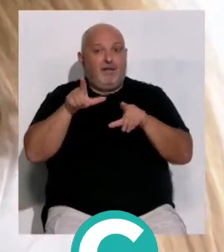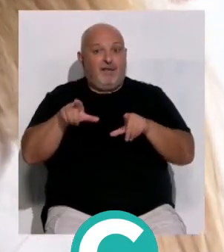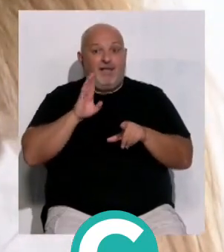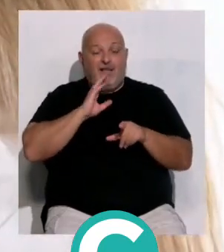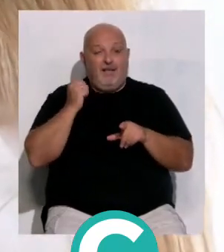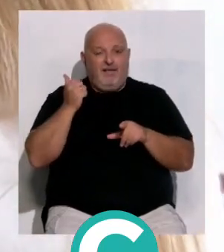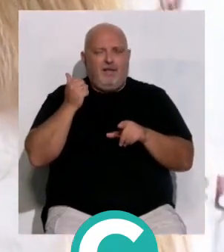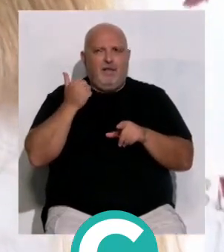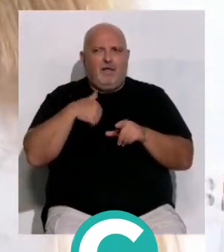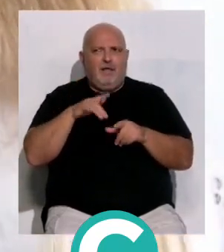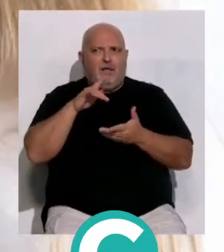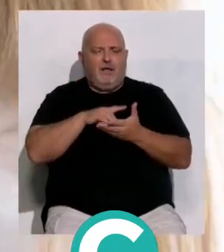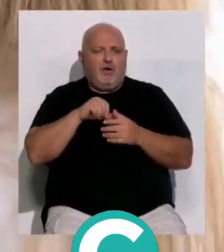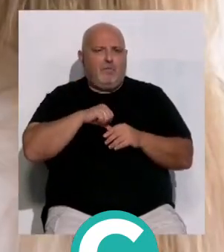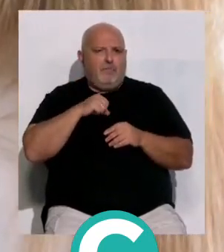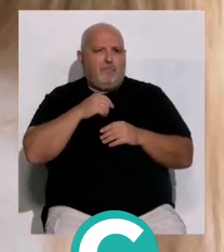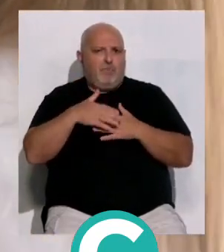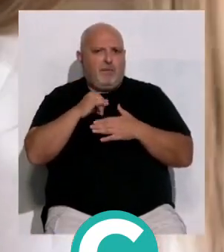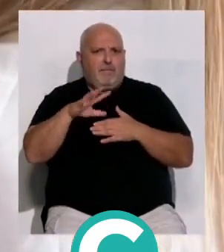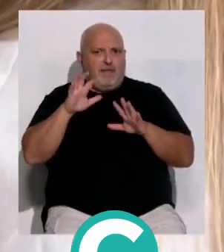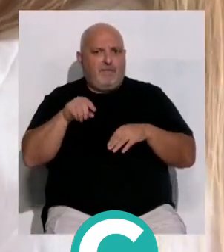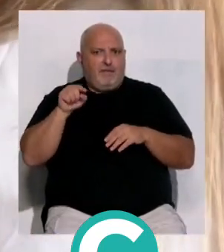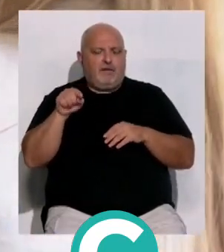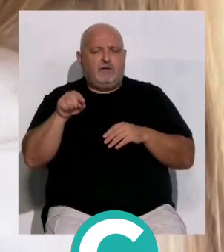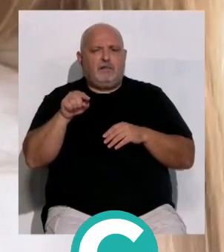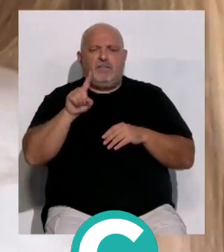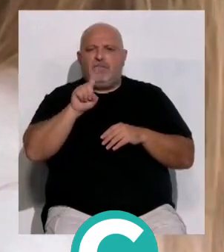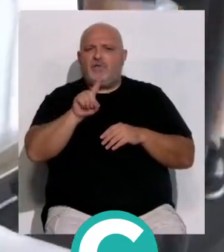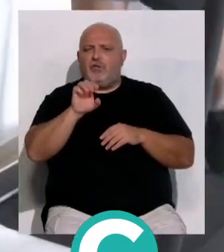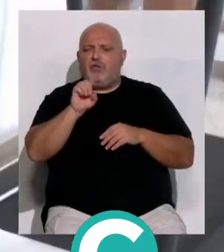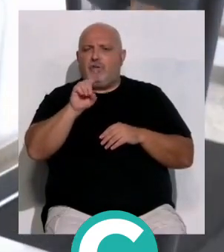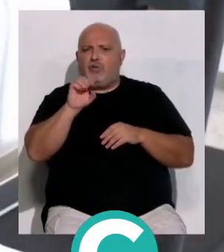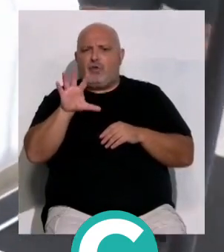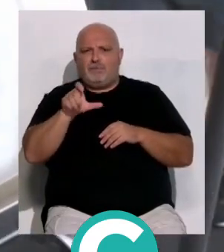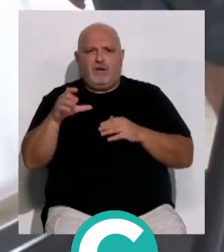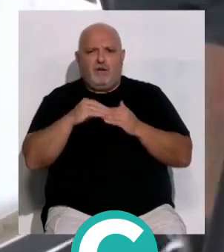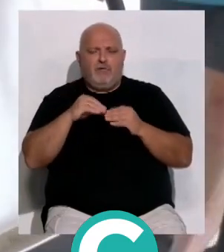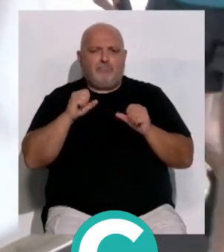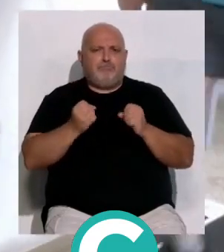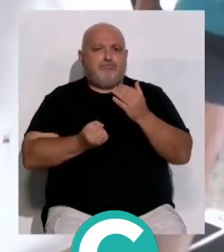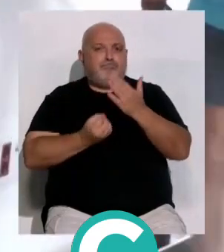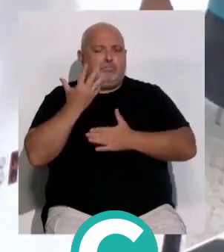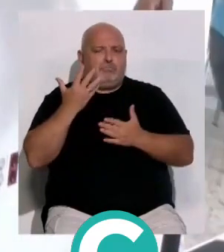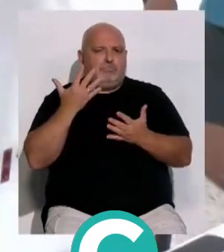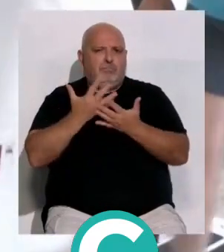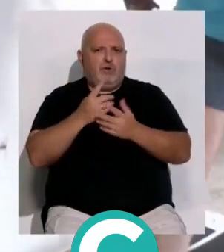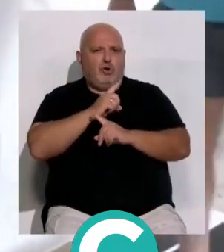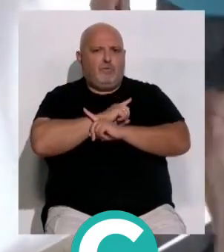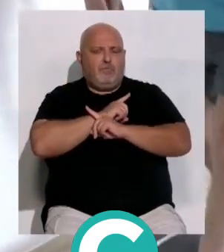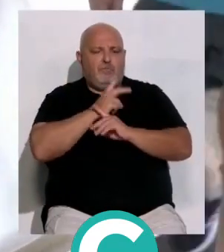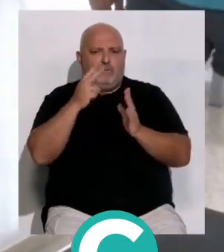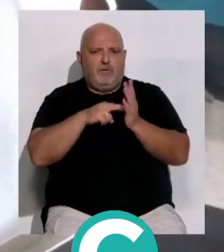de rehabilitación cardíaca del Hospital Puerta del Mar de Cádiz 105 pacientes desde su puesta en servicio en noviembre